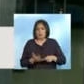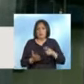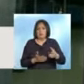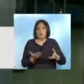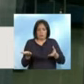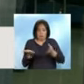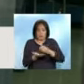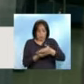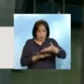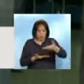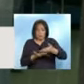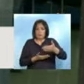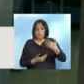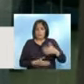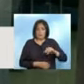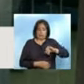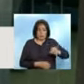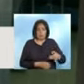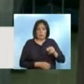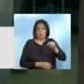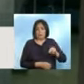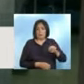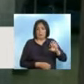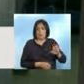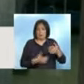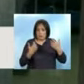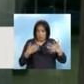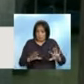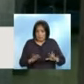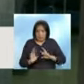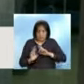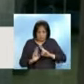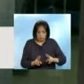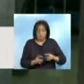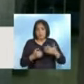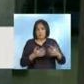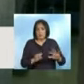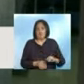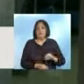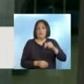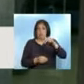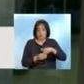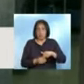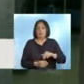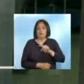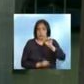que ya lo tiene Jurado Nacional de Elecciones. Una vez que ya tengan los resultados, ahí la OMPE podrá dar los